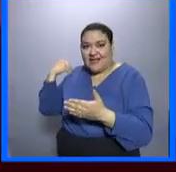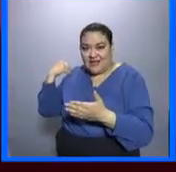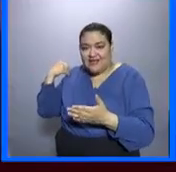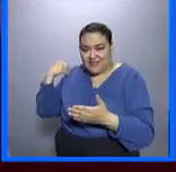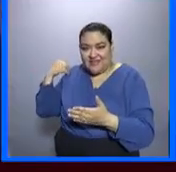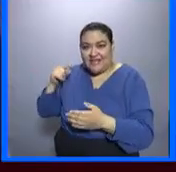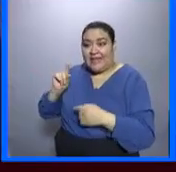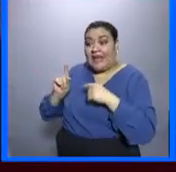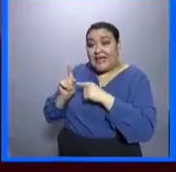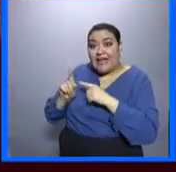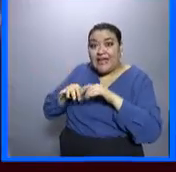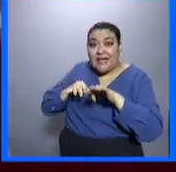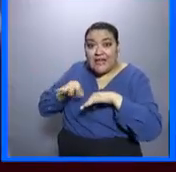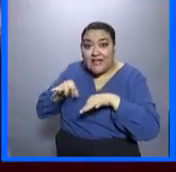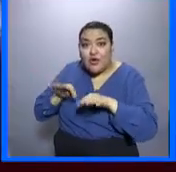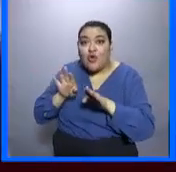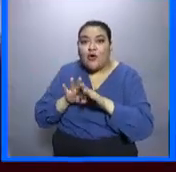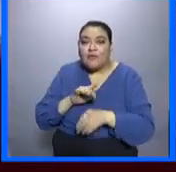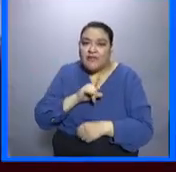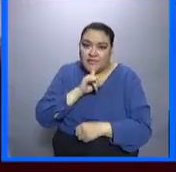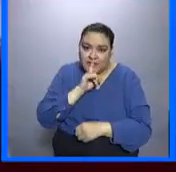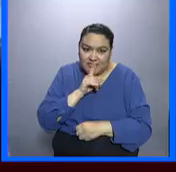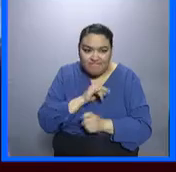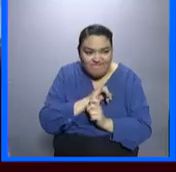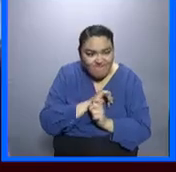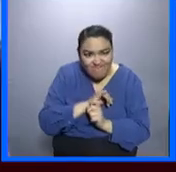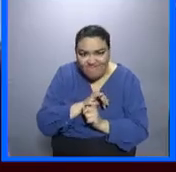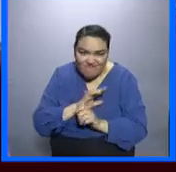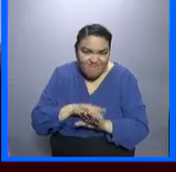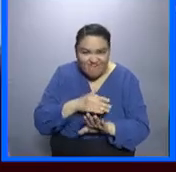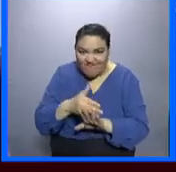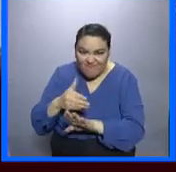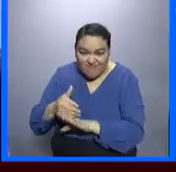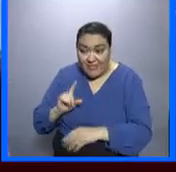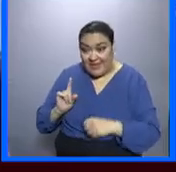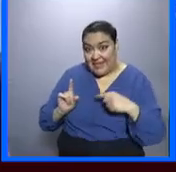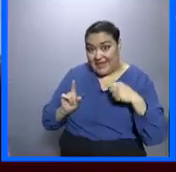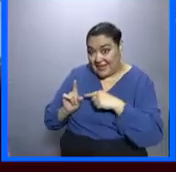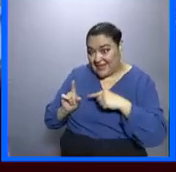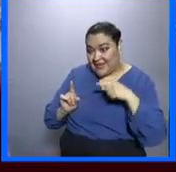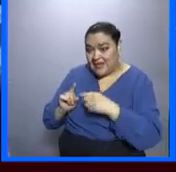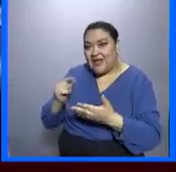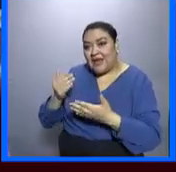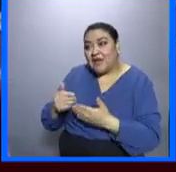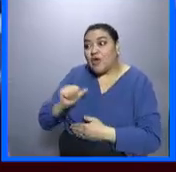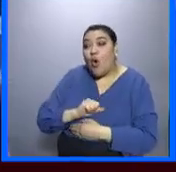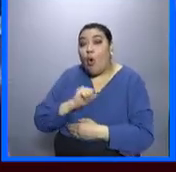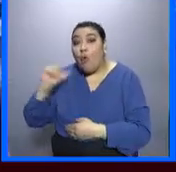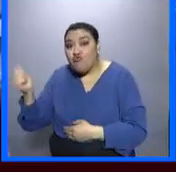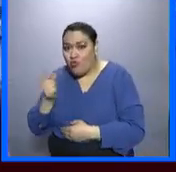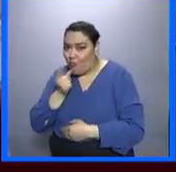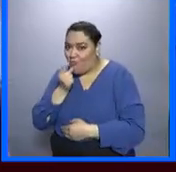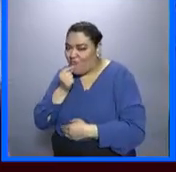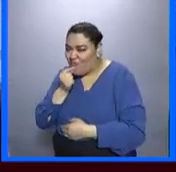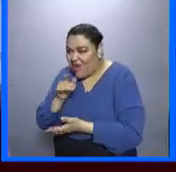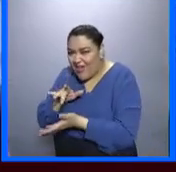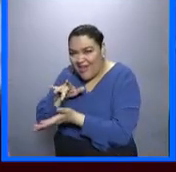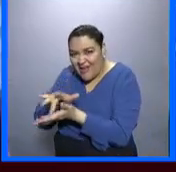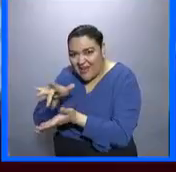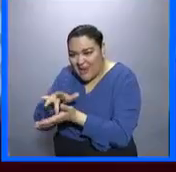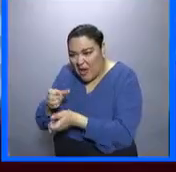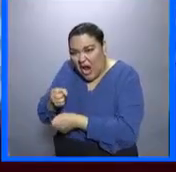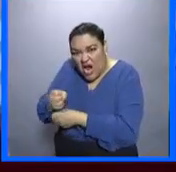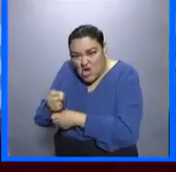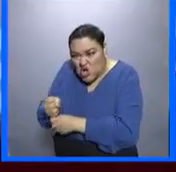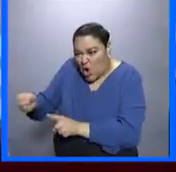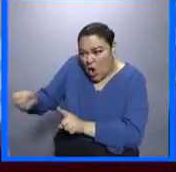agente y que trabajó para el servicio secreto. Y que había colaborado con grupos de policías golpeando,